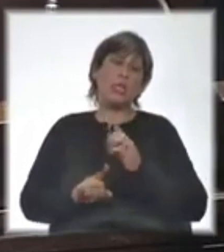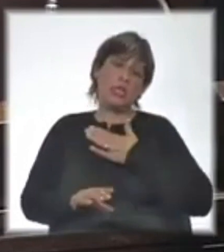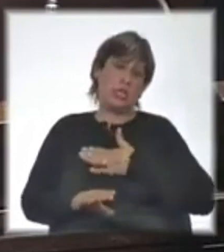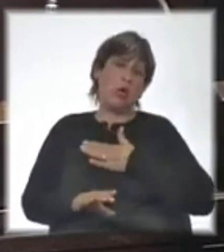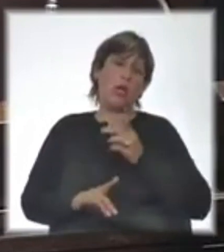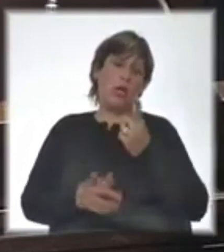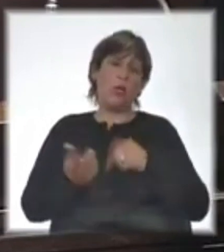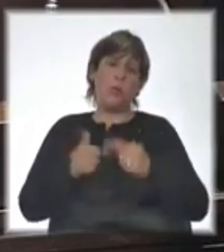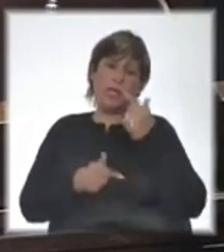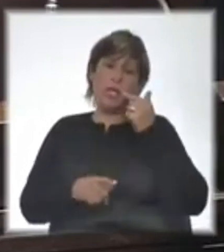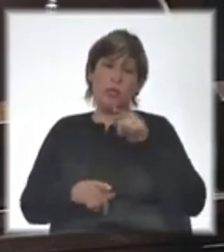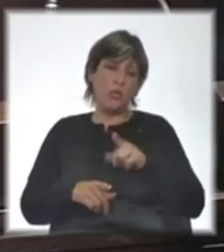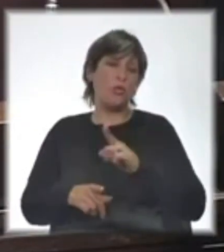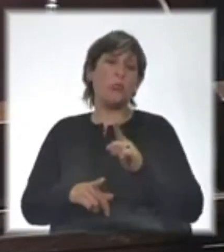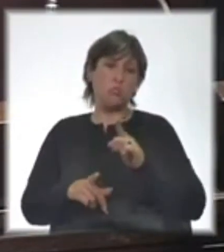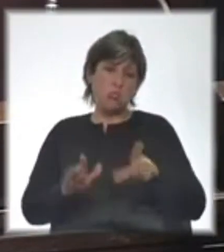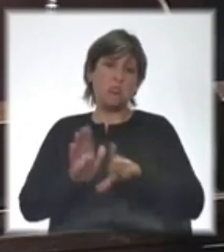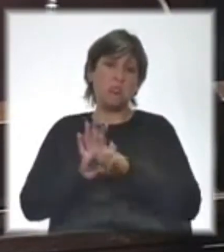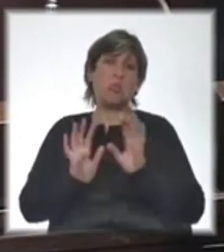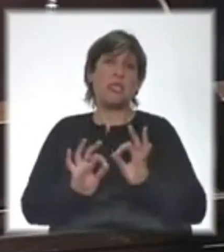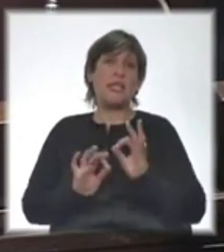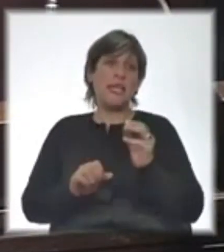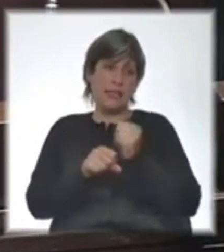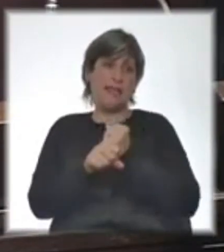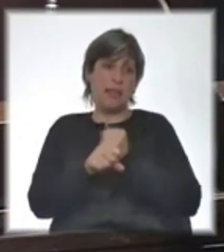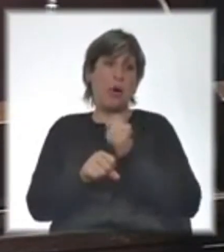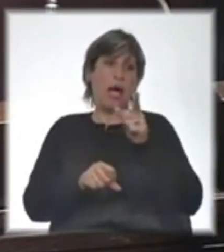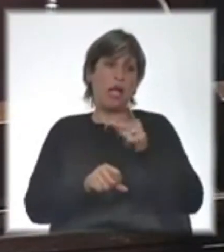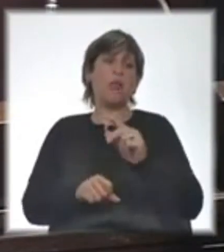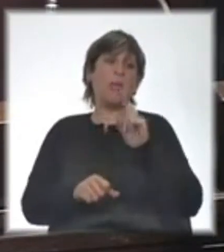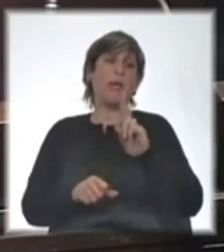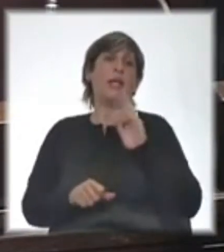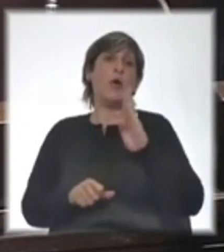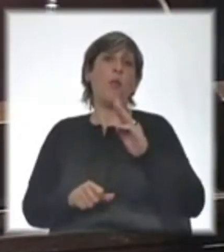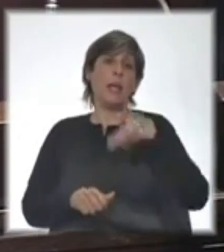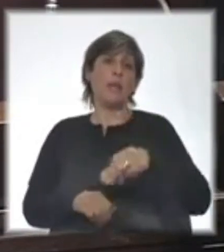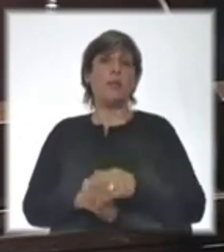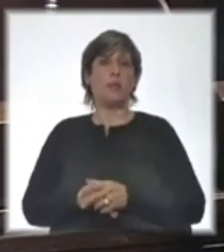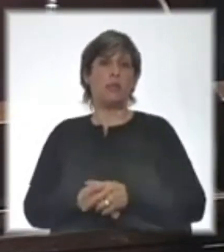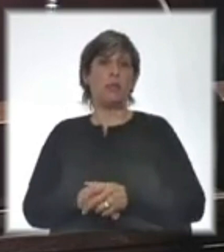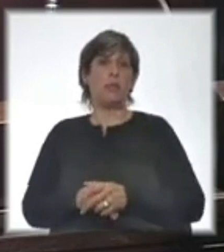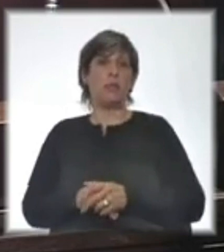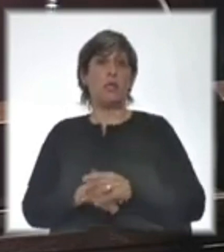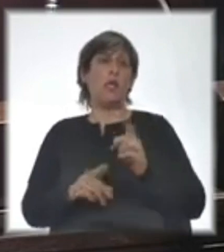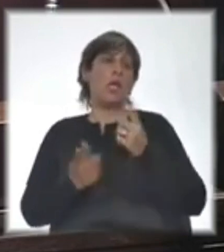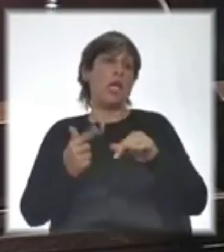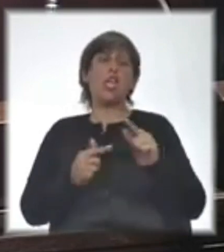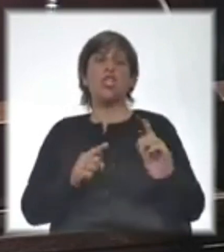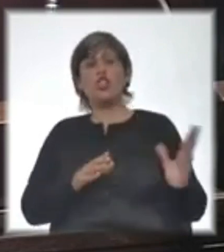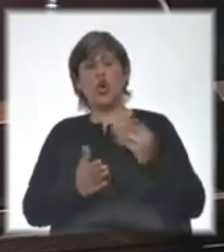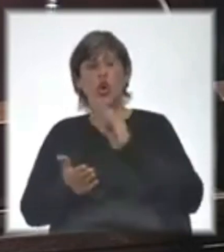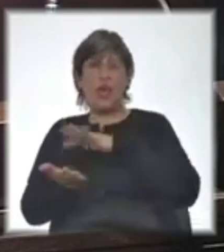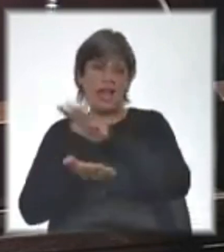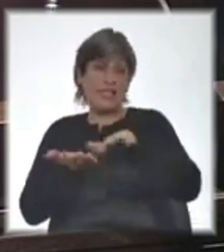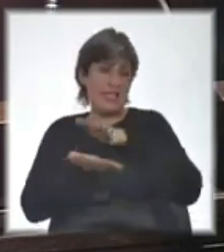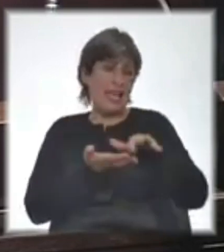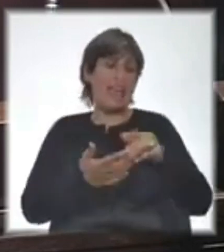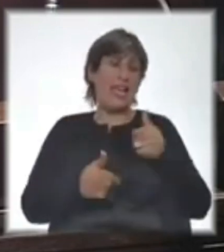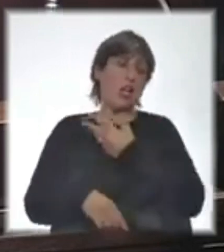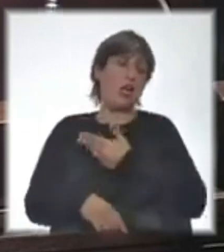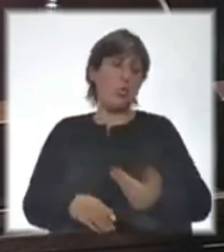ilegítimo, está trabajando para UPM, como está trabajando en todas las áreas que el gobierno ha